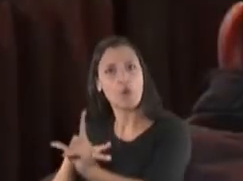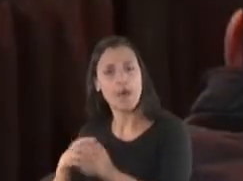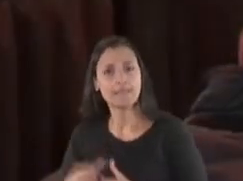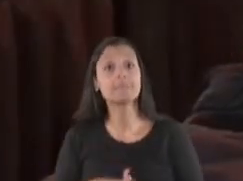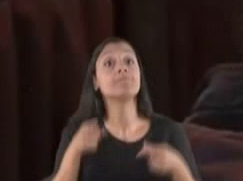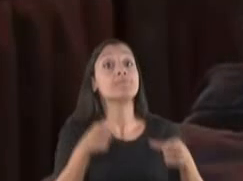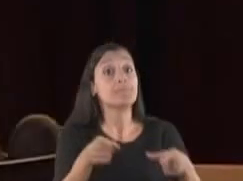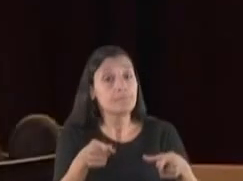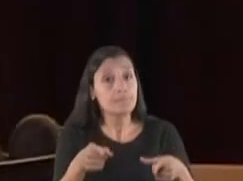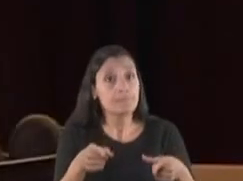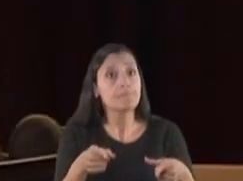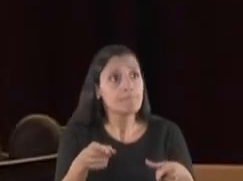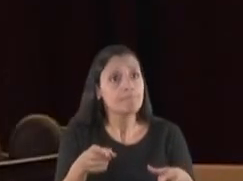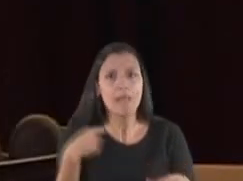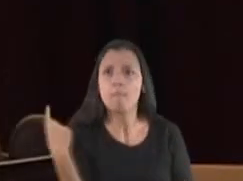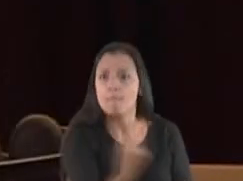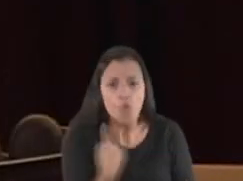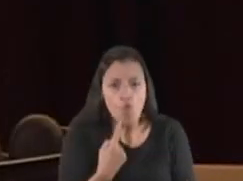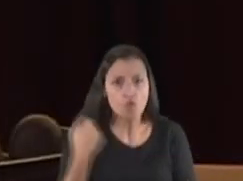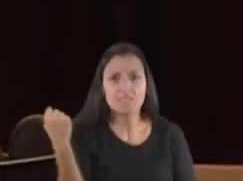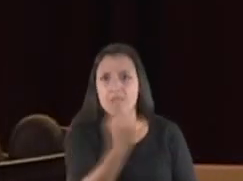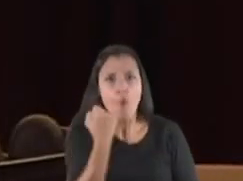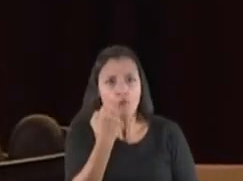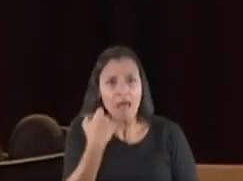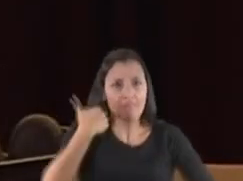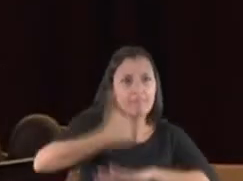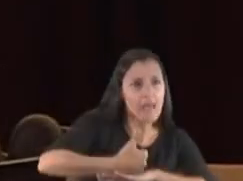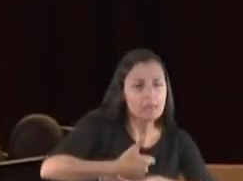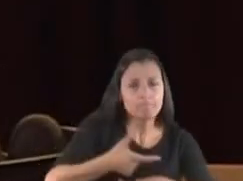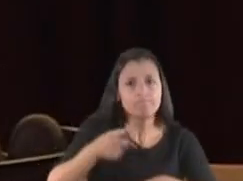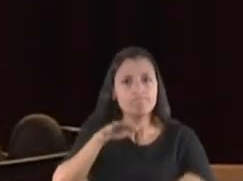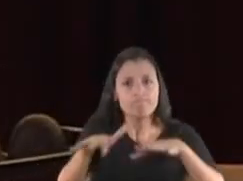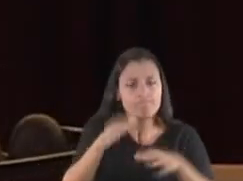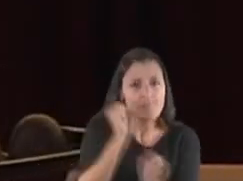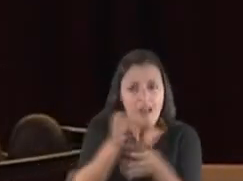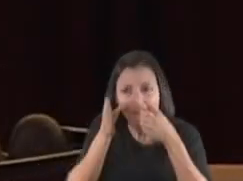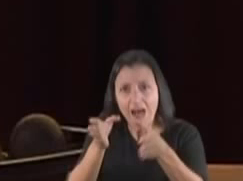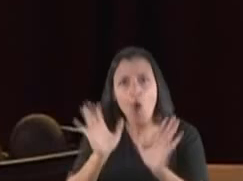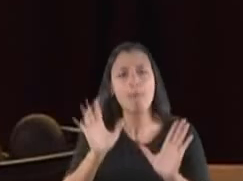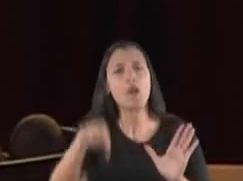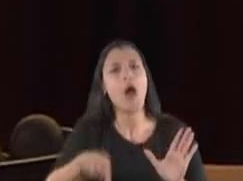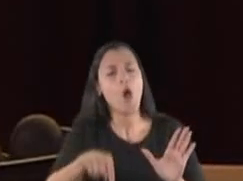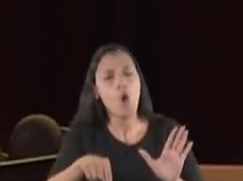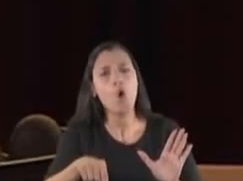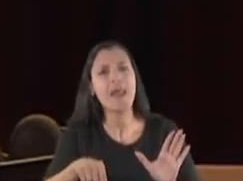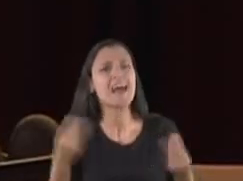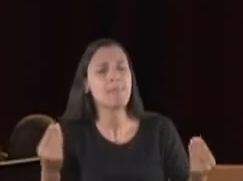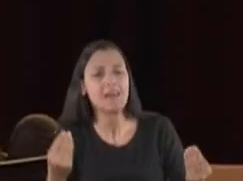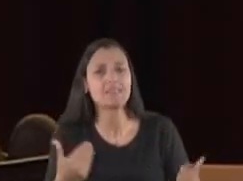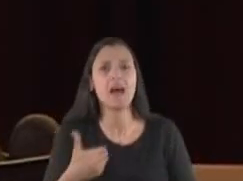Y allí la presencia del Estado es muy importante. Y lo que nos está pasando es que